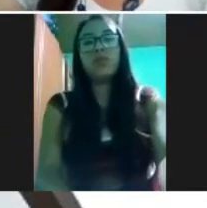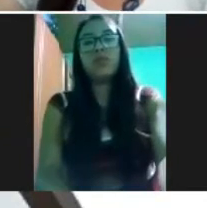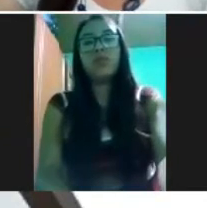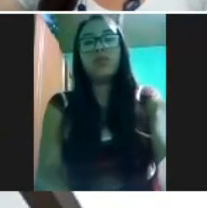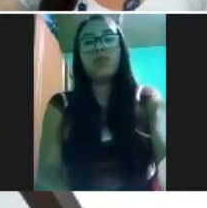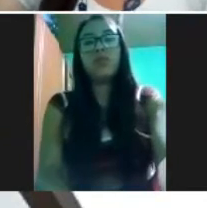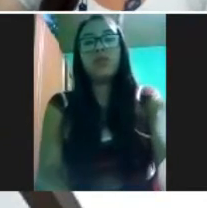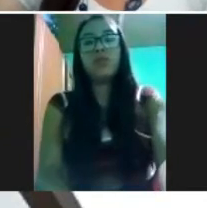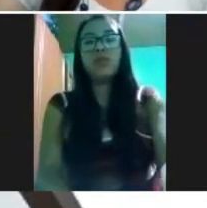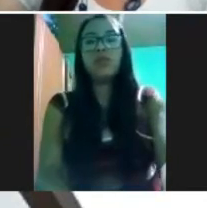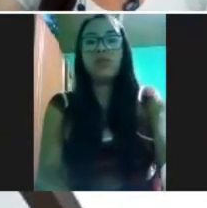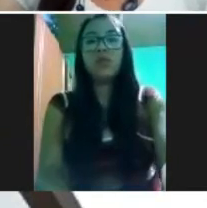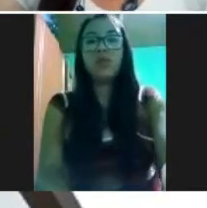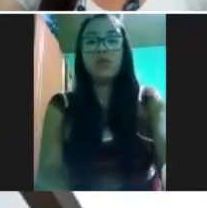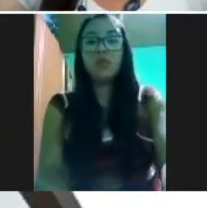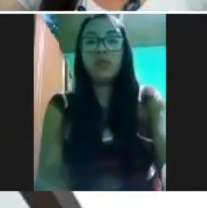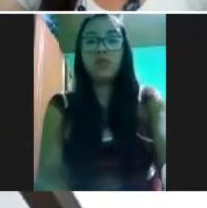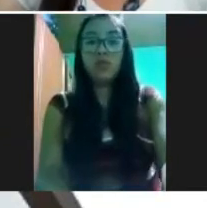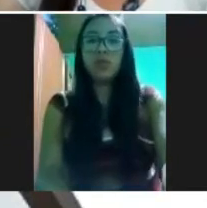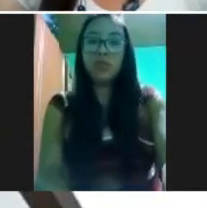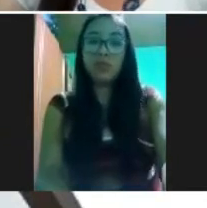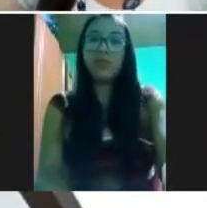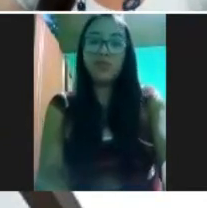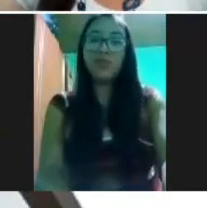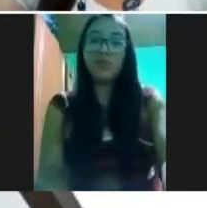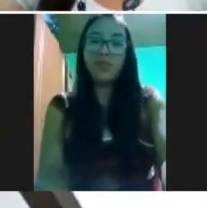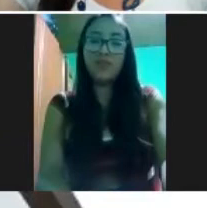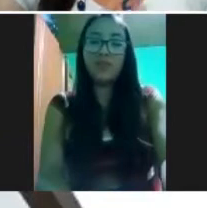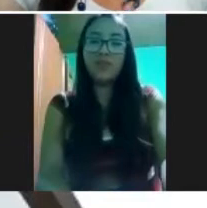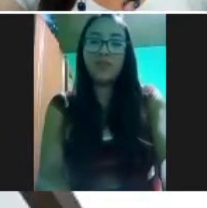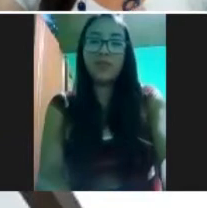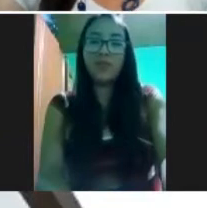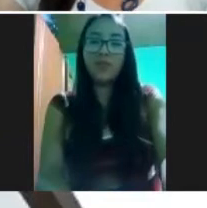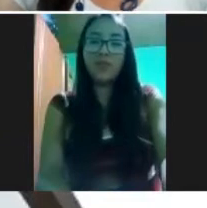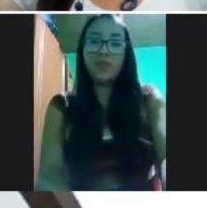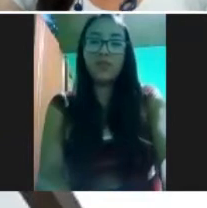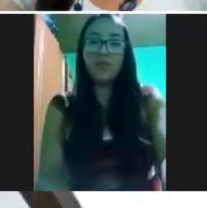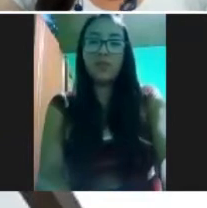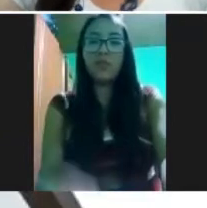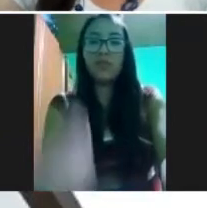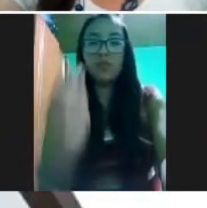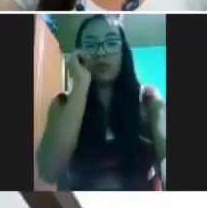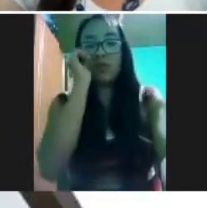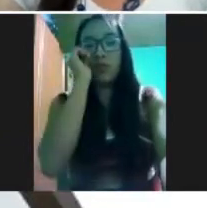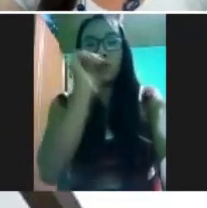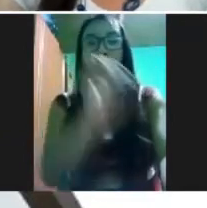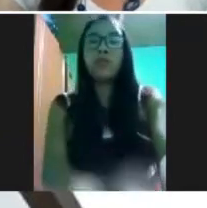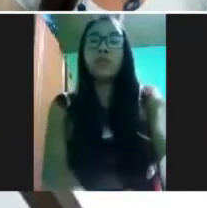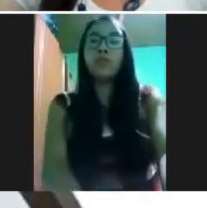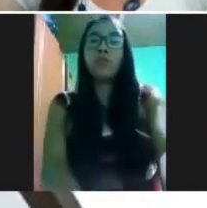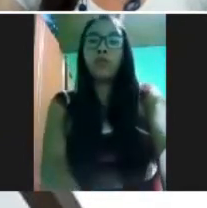el presupuesto por 37 millones, entonces si teniendo el presupuesto que tenía ya